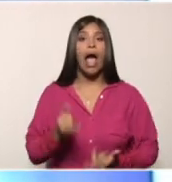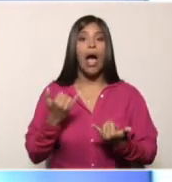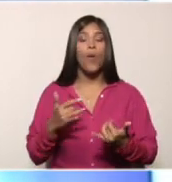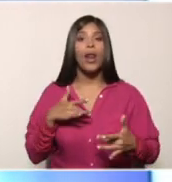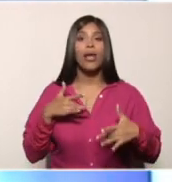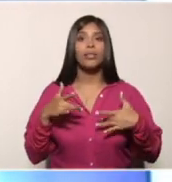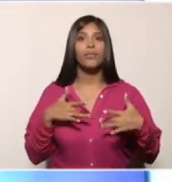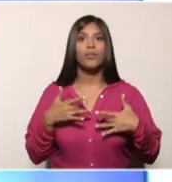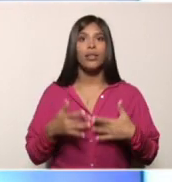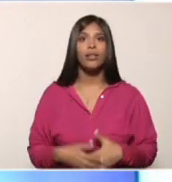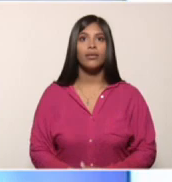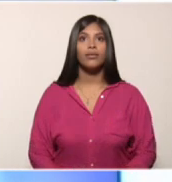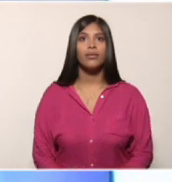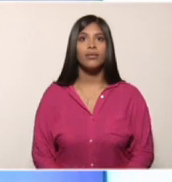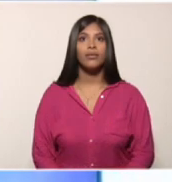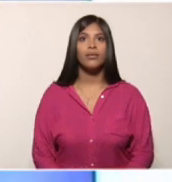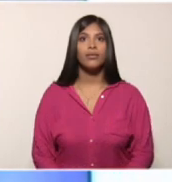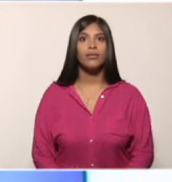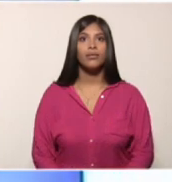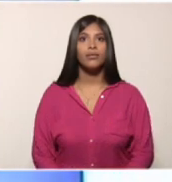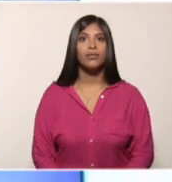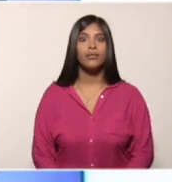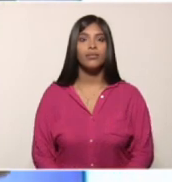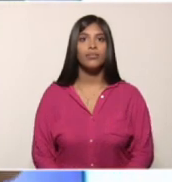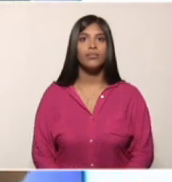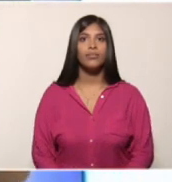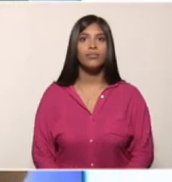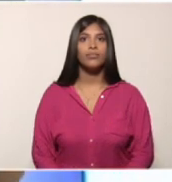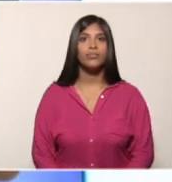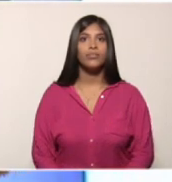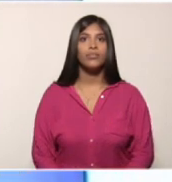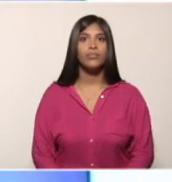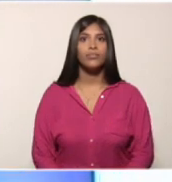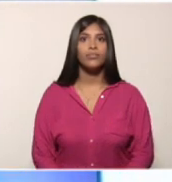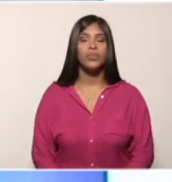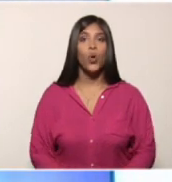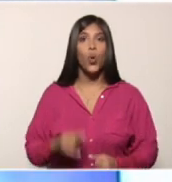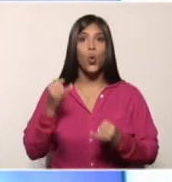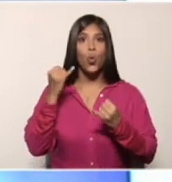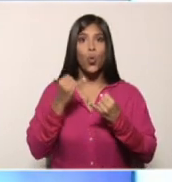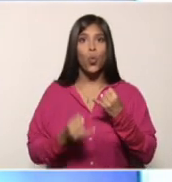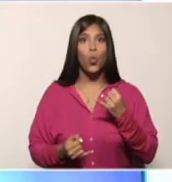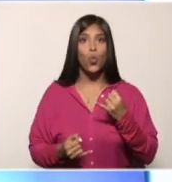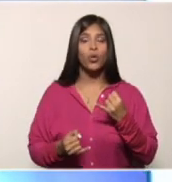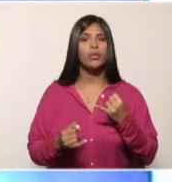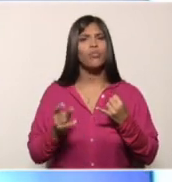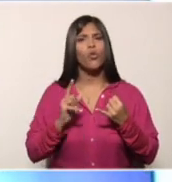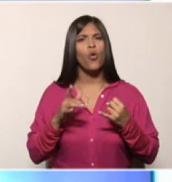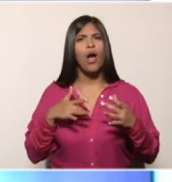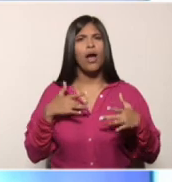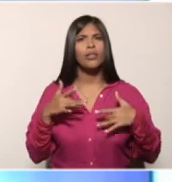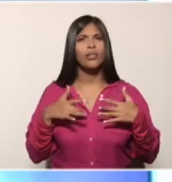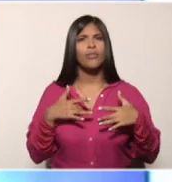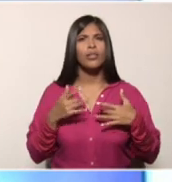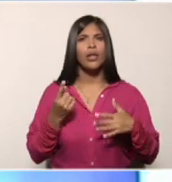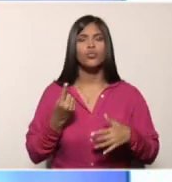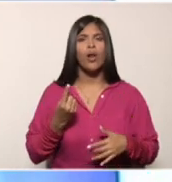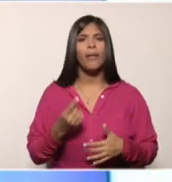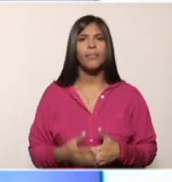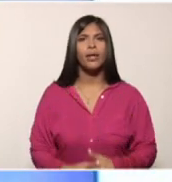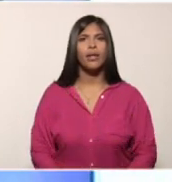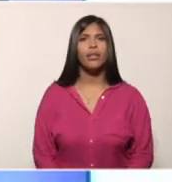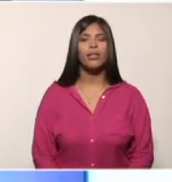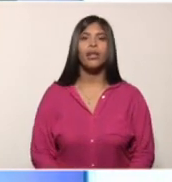actividades. Actividades no. Ya este es nuestro último, entonces no vamos a tener actividades. Simplemente vamos a